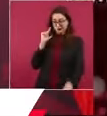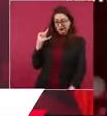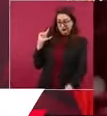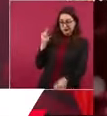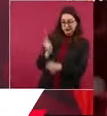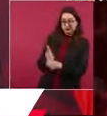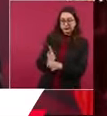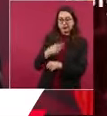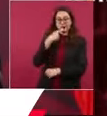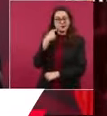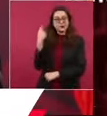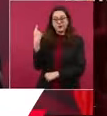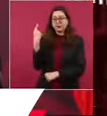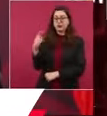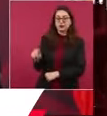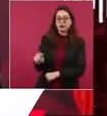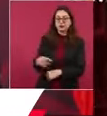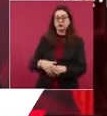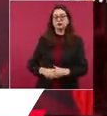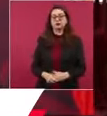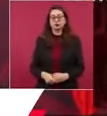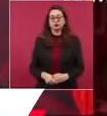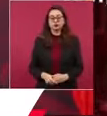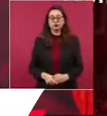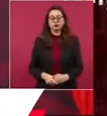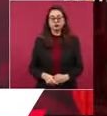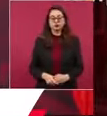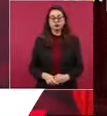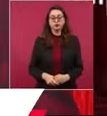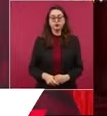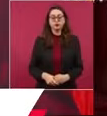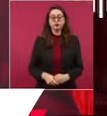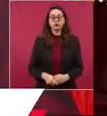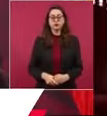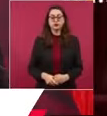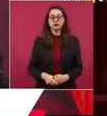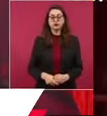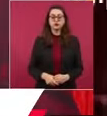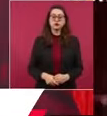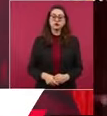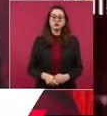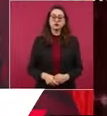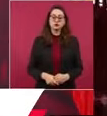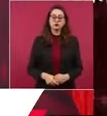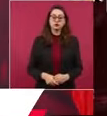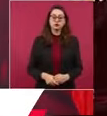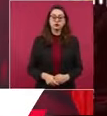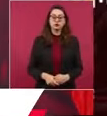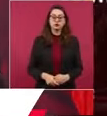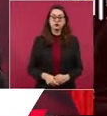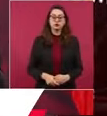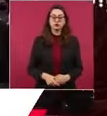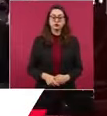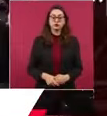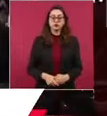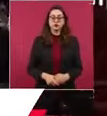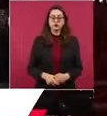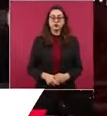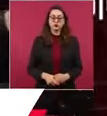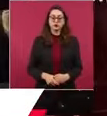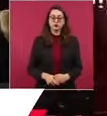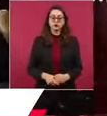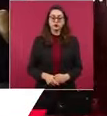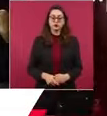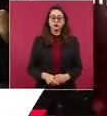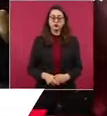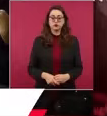ya hemos dado cuenta en los programas de Contralínea, que era una invención y García Luna era inocente y que Calderón no tenía nada que